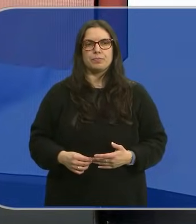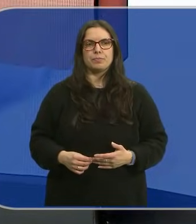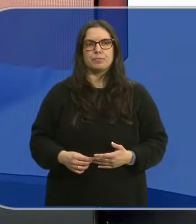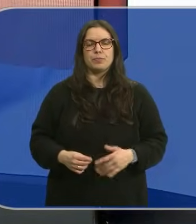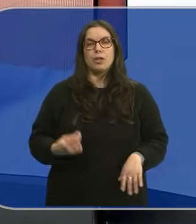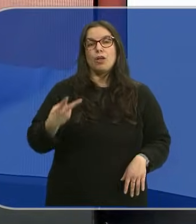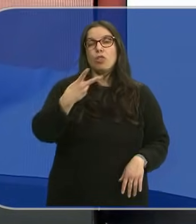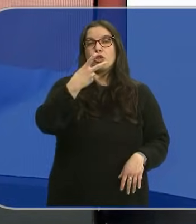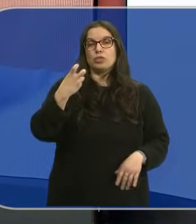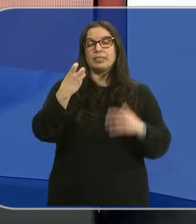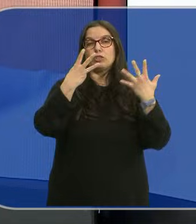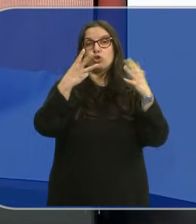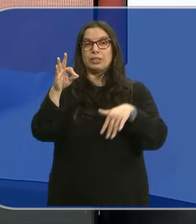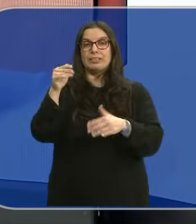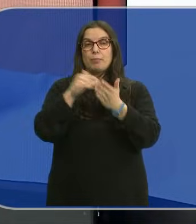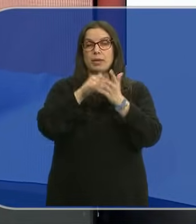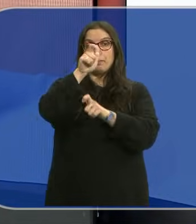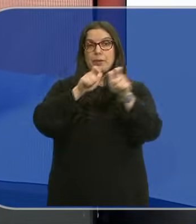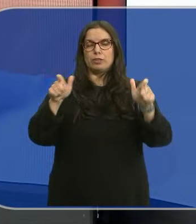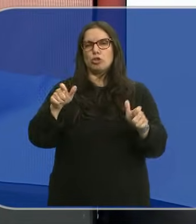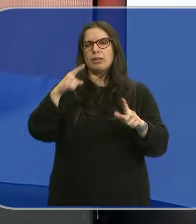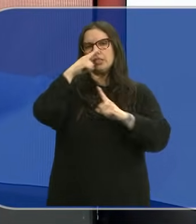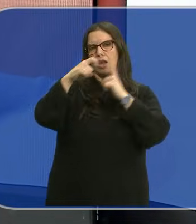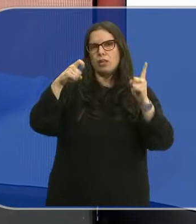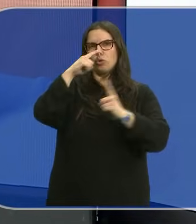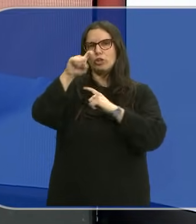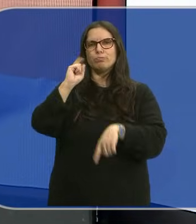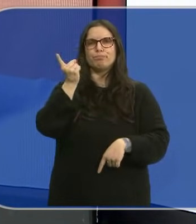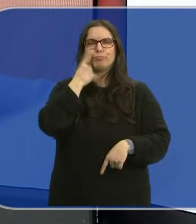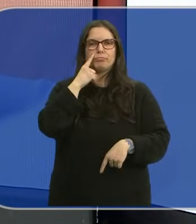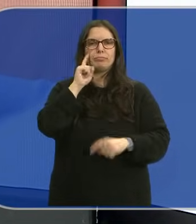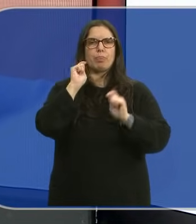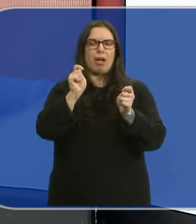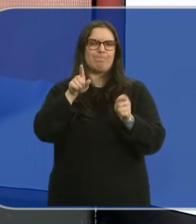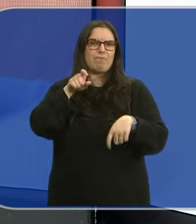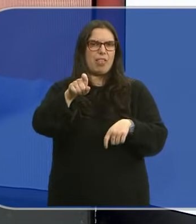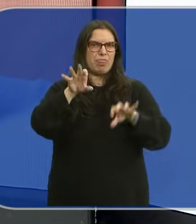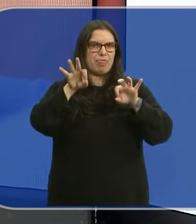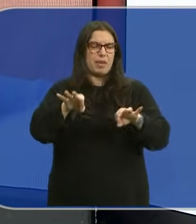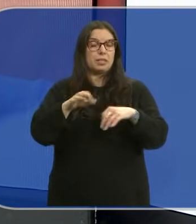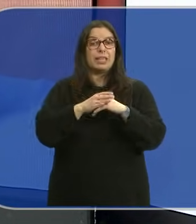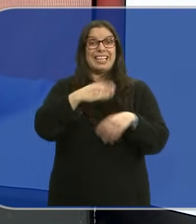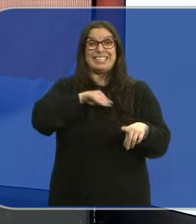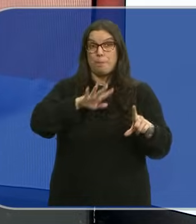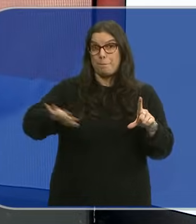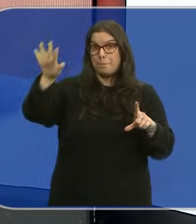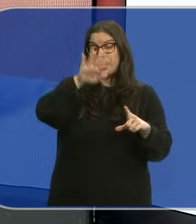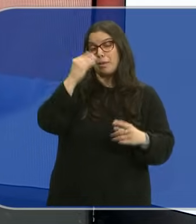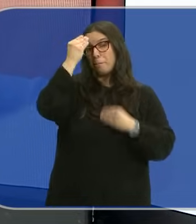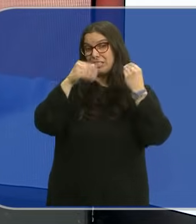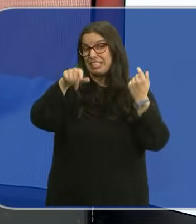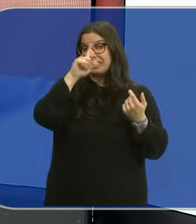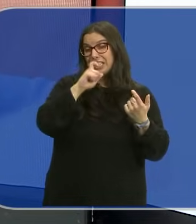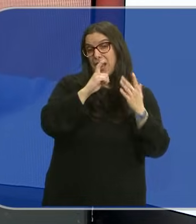Más de 280.000 personas reciben cada año un diagnóstico de cáncer en España. Se estima que este